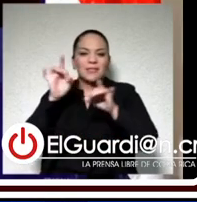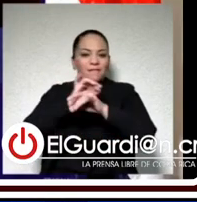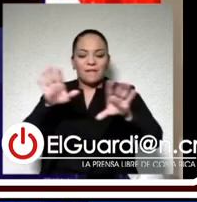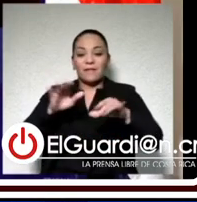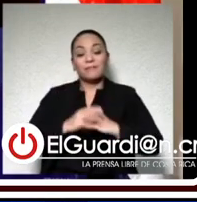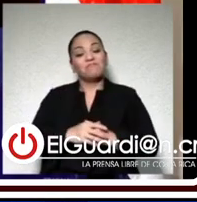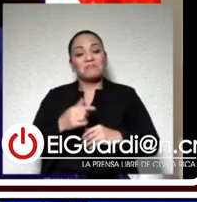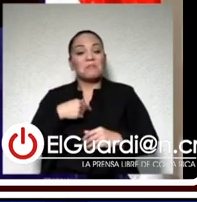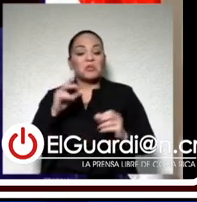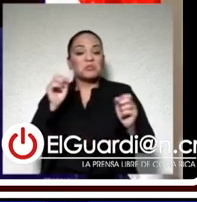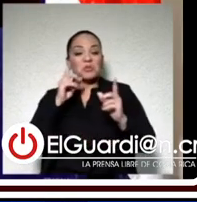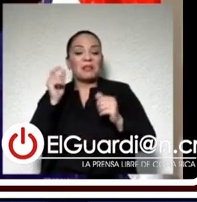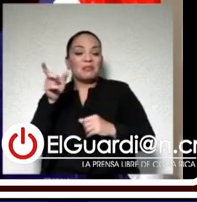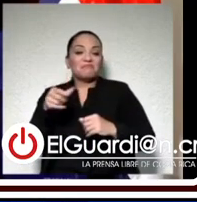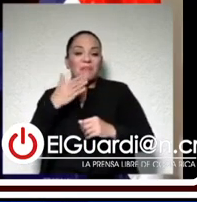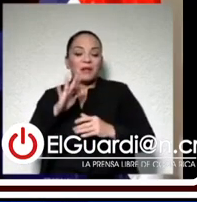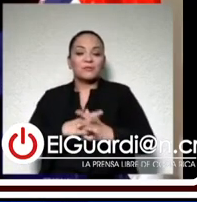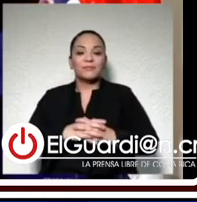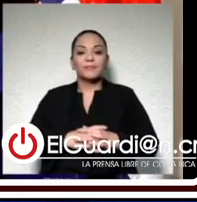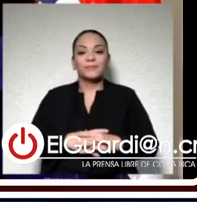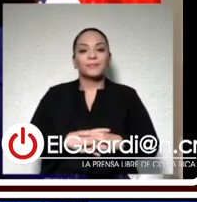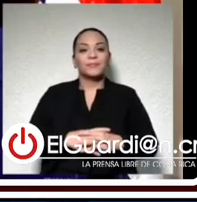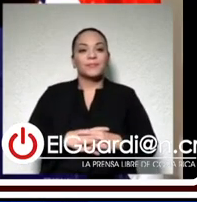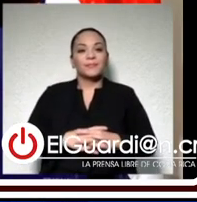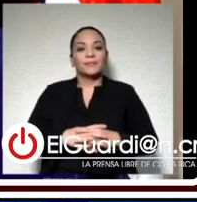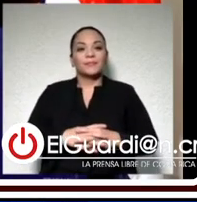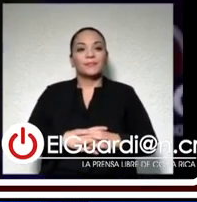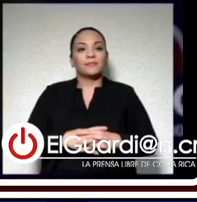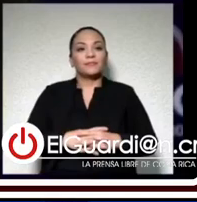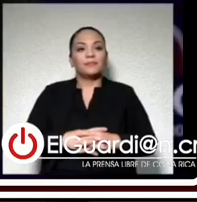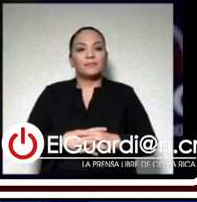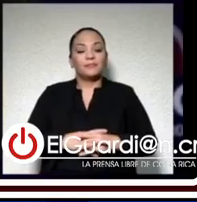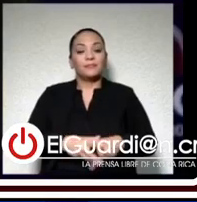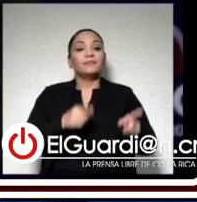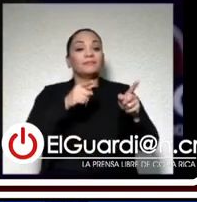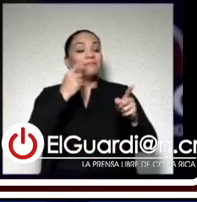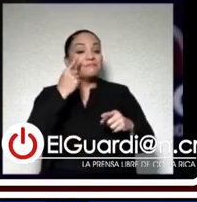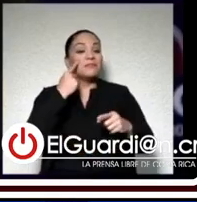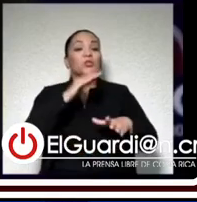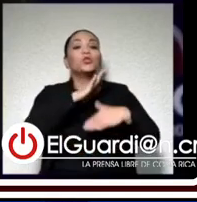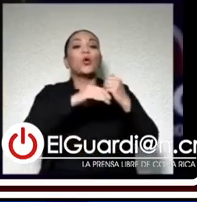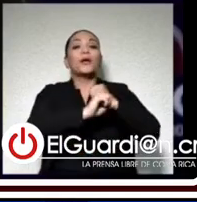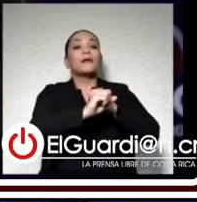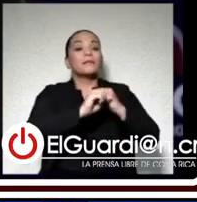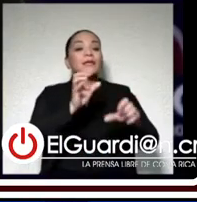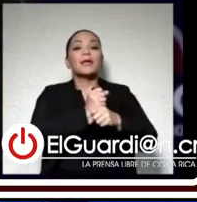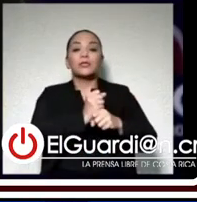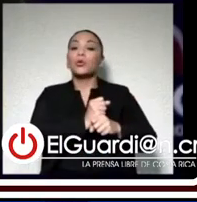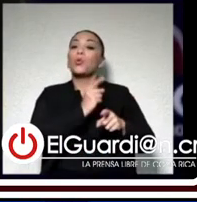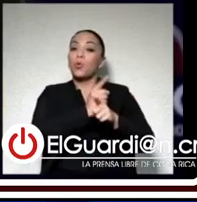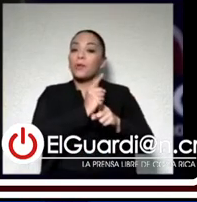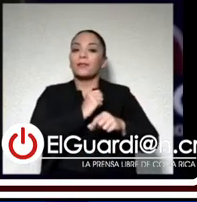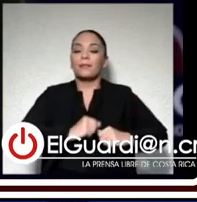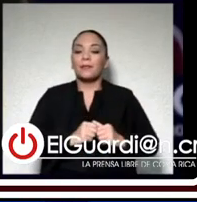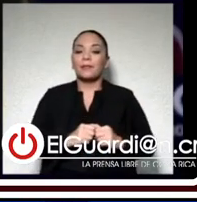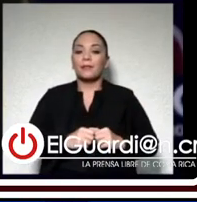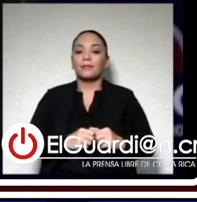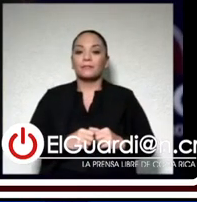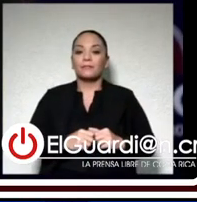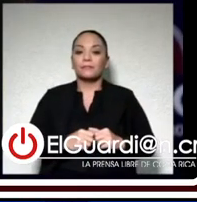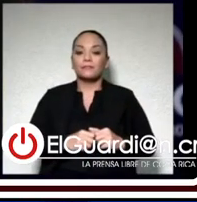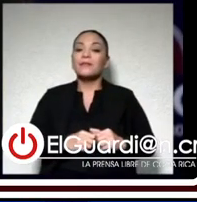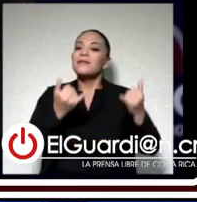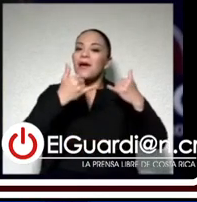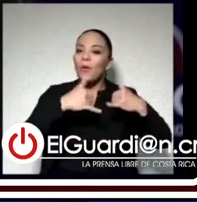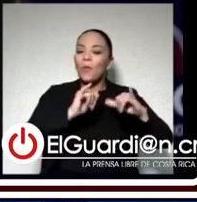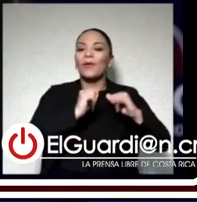No me sorprende. Y luego, las campañas todas se han hecho como tiene que ser, y aún así se